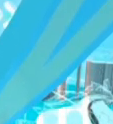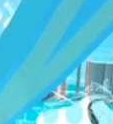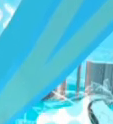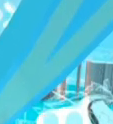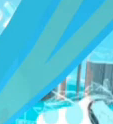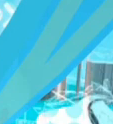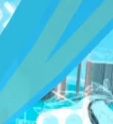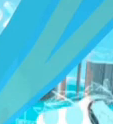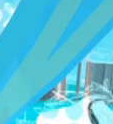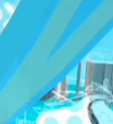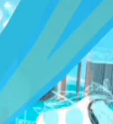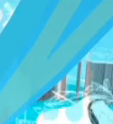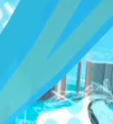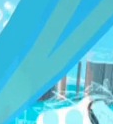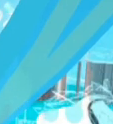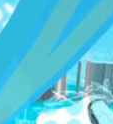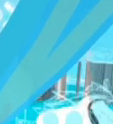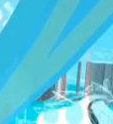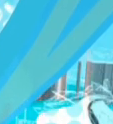en los próximos meses.